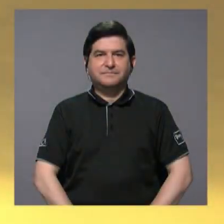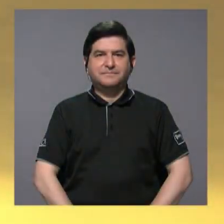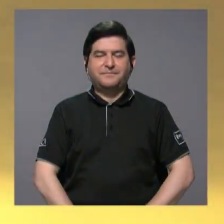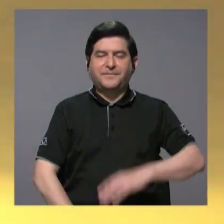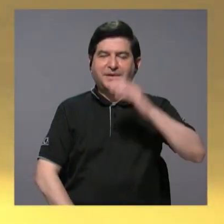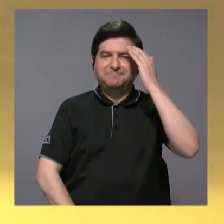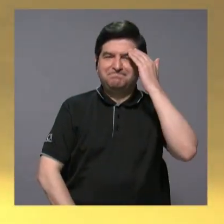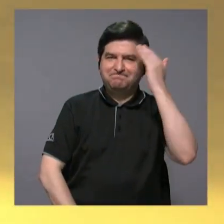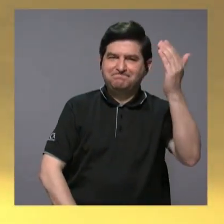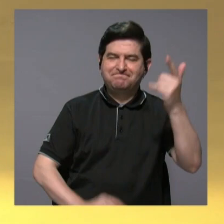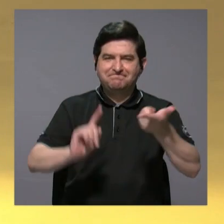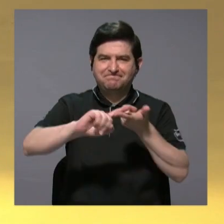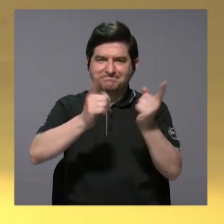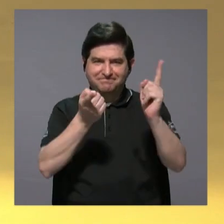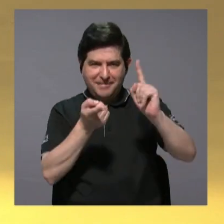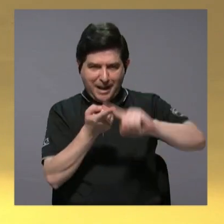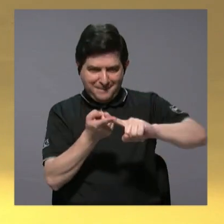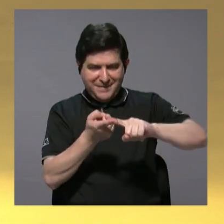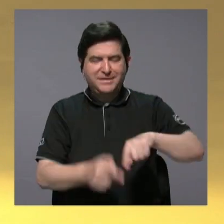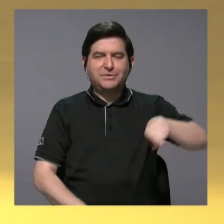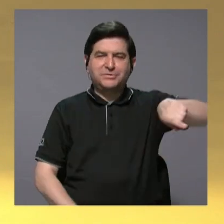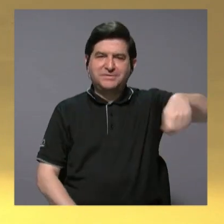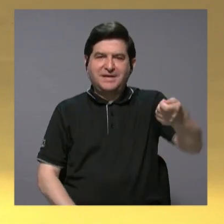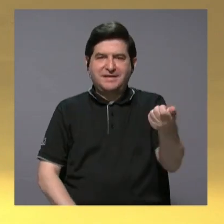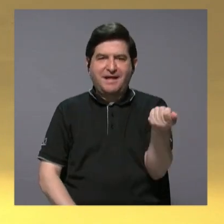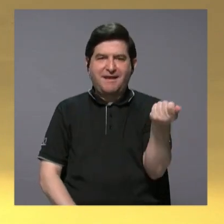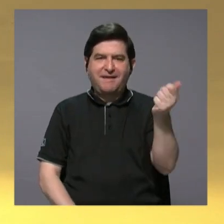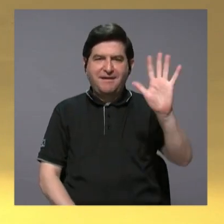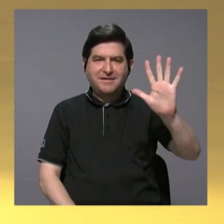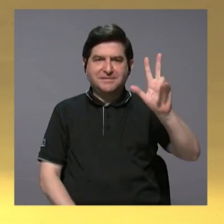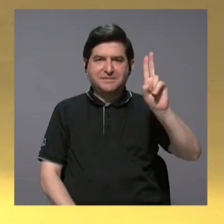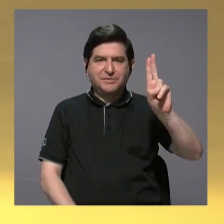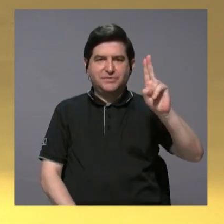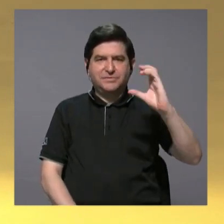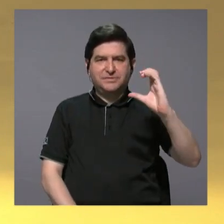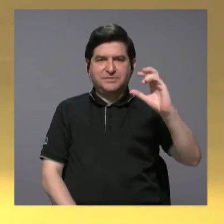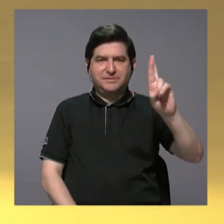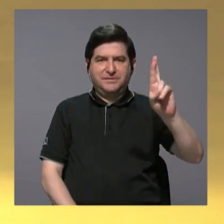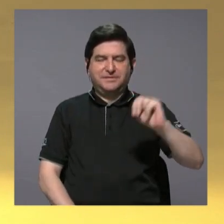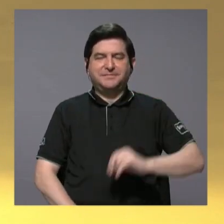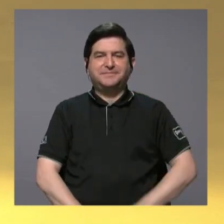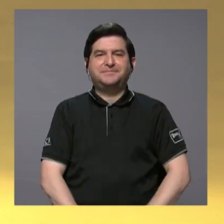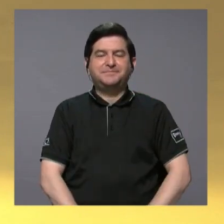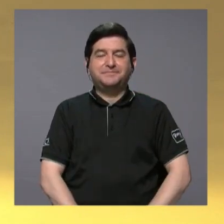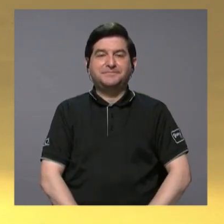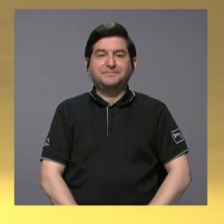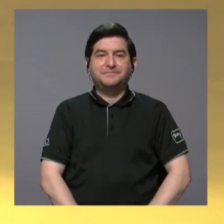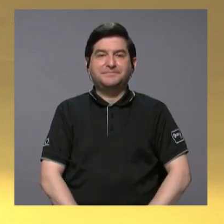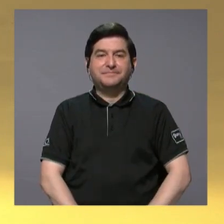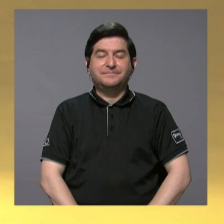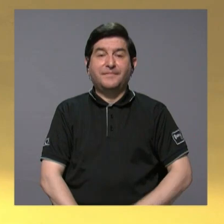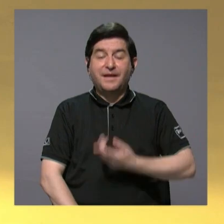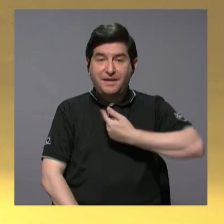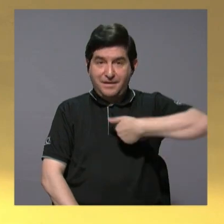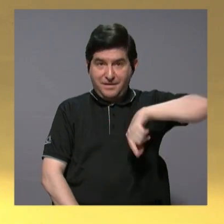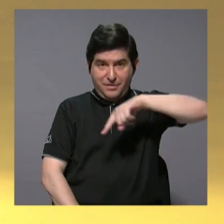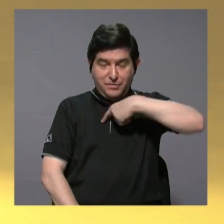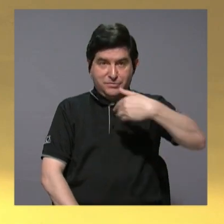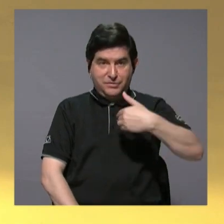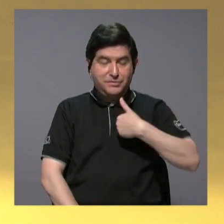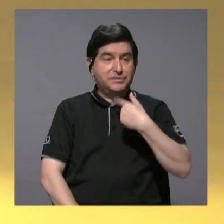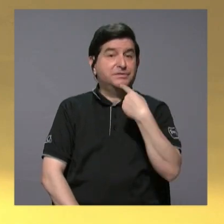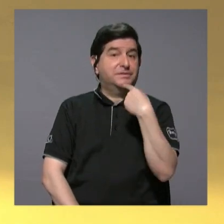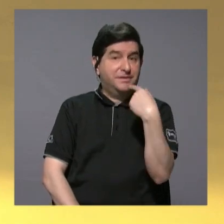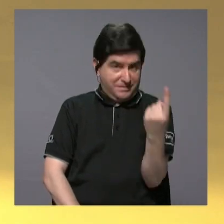Los saludamos, amigas y amigos de 15UCR, y tenemos que decir